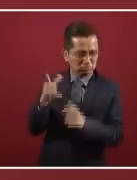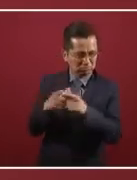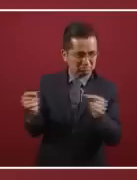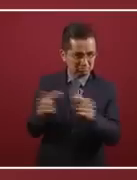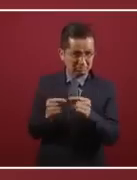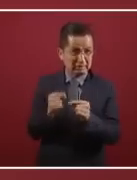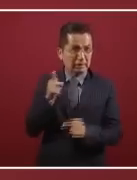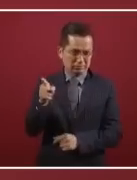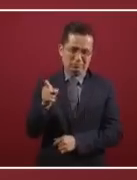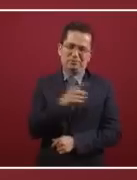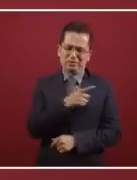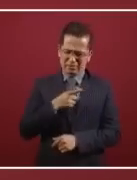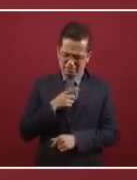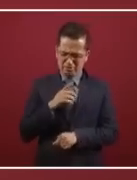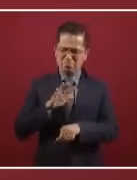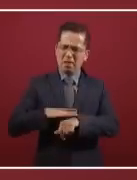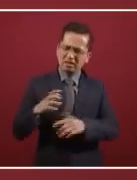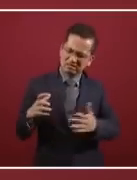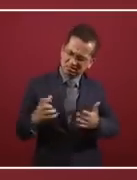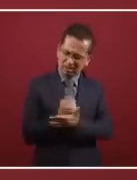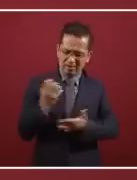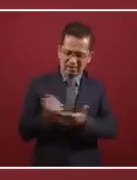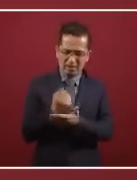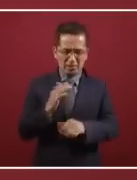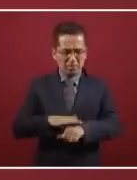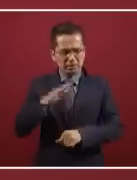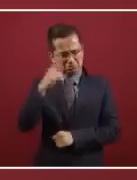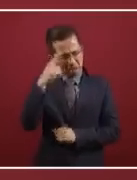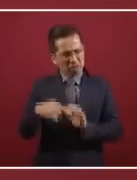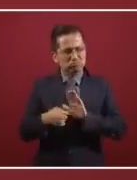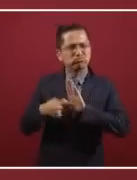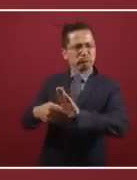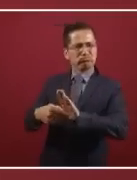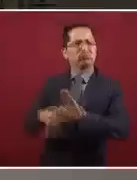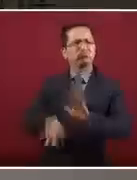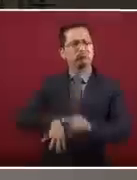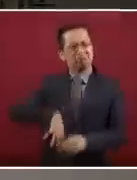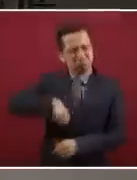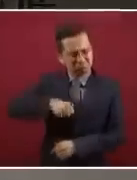medallas, más ejemplo de perseverancia,